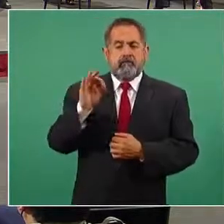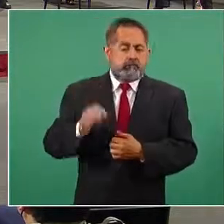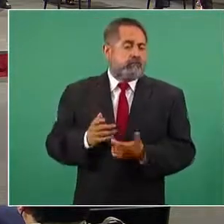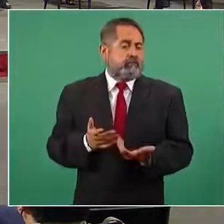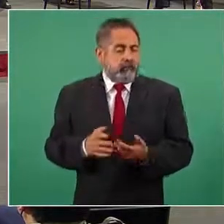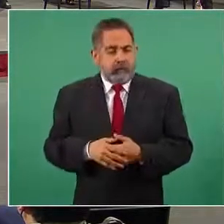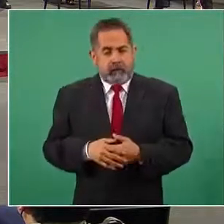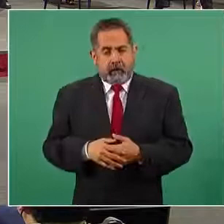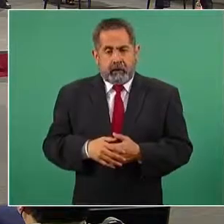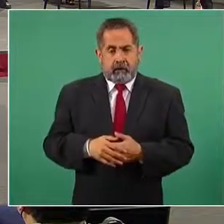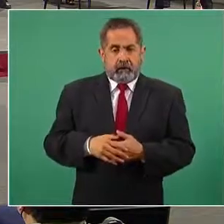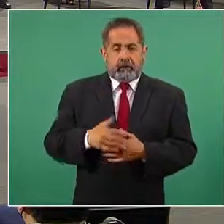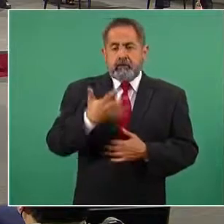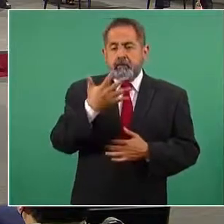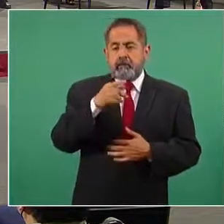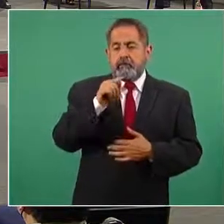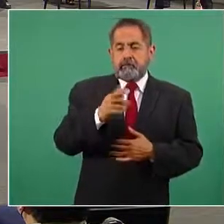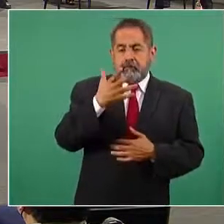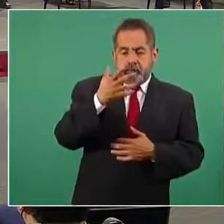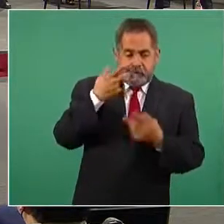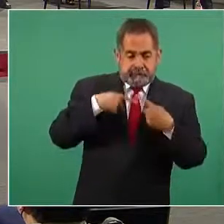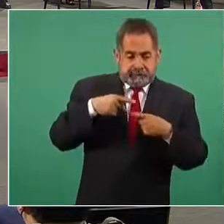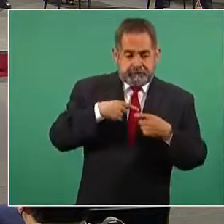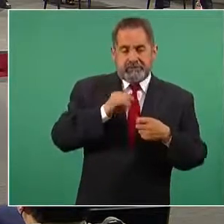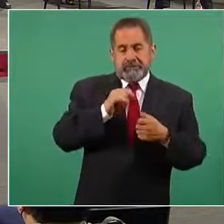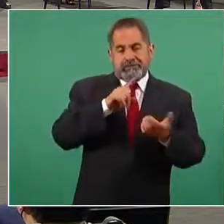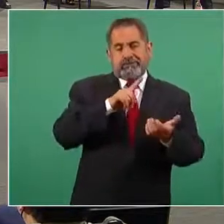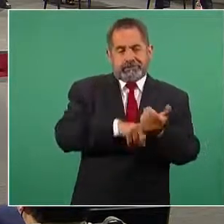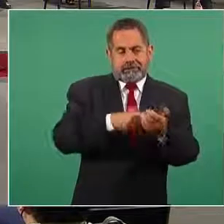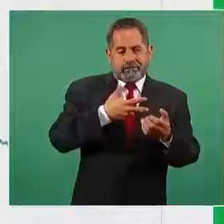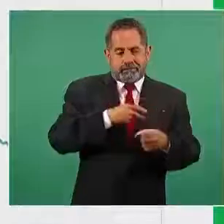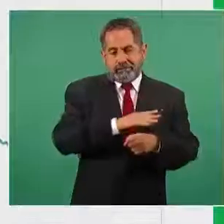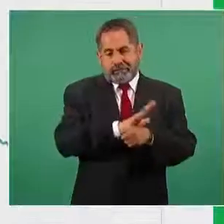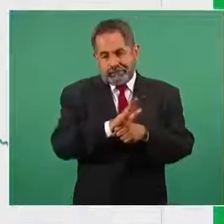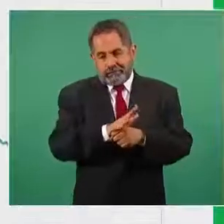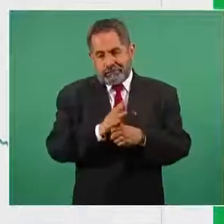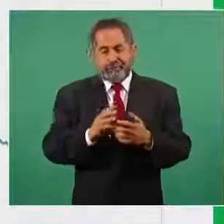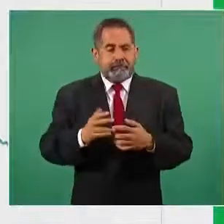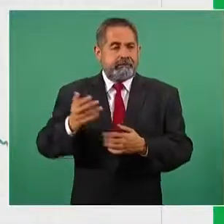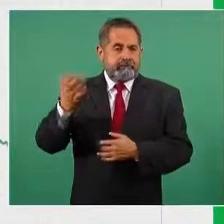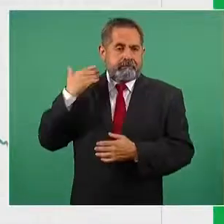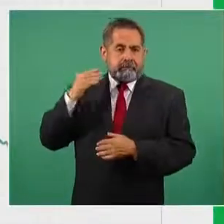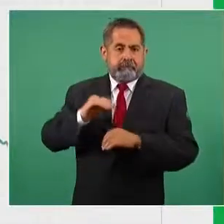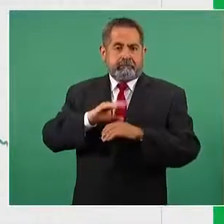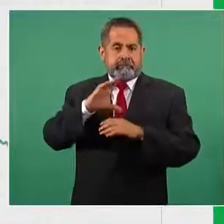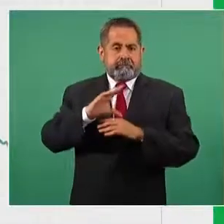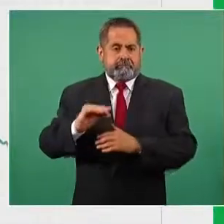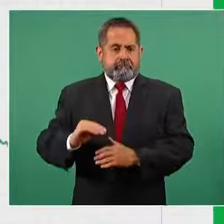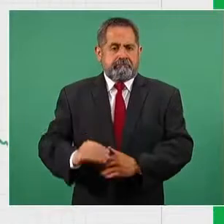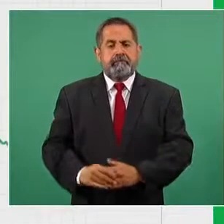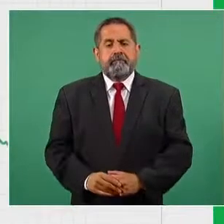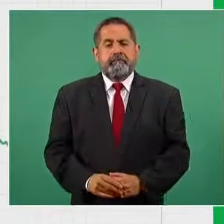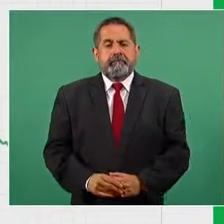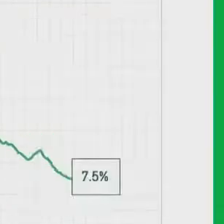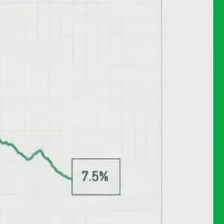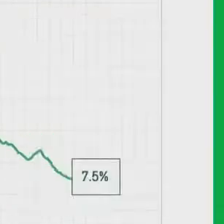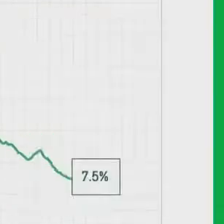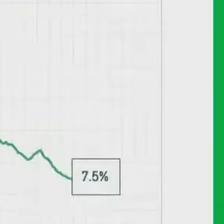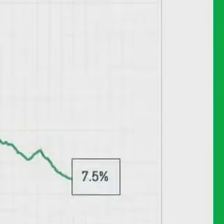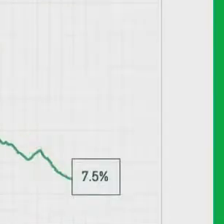decir, 7.5 son positivas, el número más bajo desde el inicio de la pandemia. La segunda